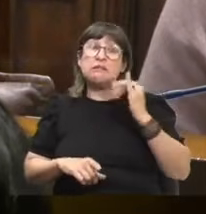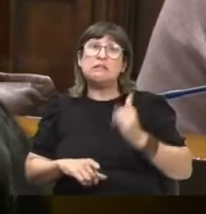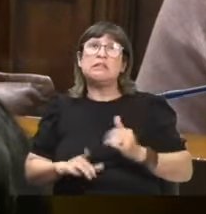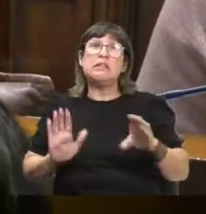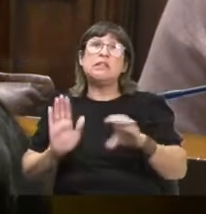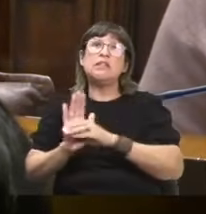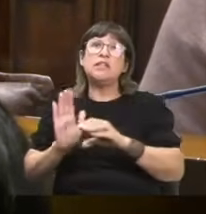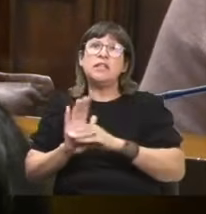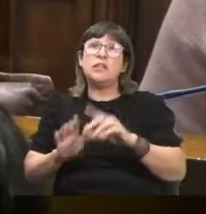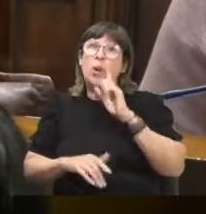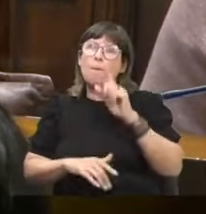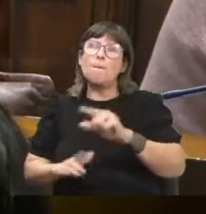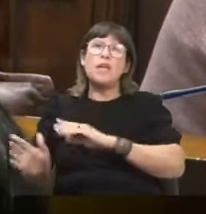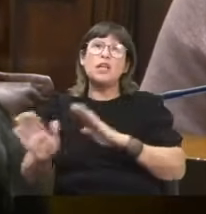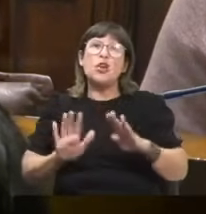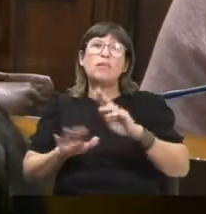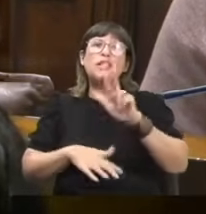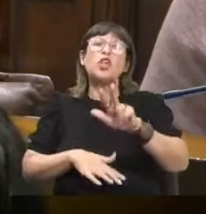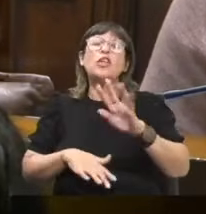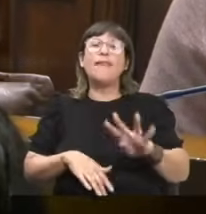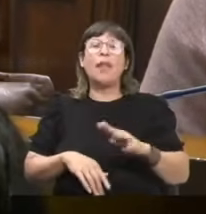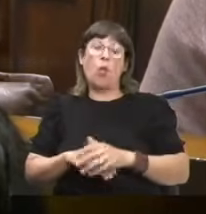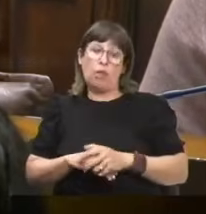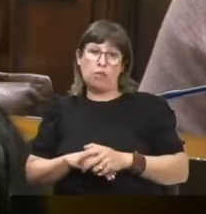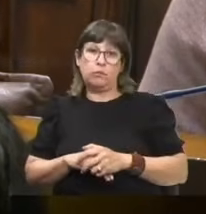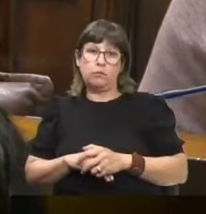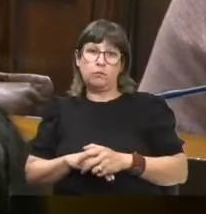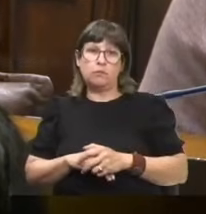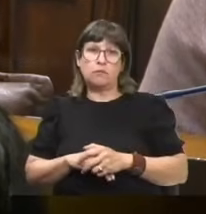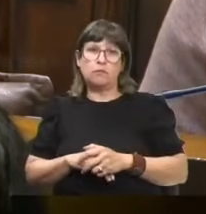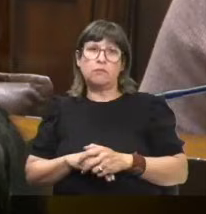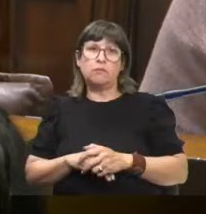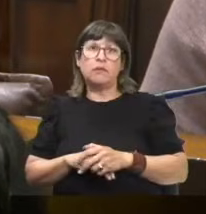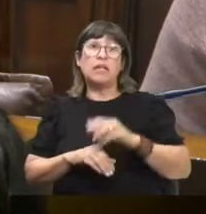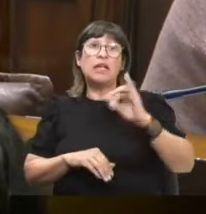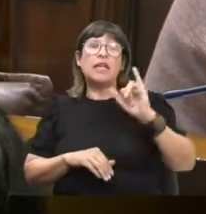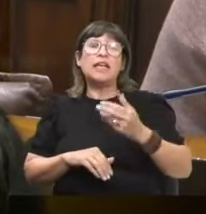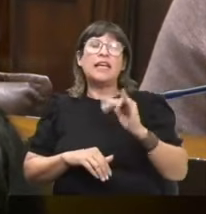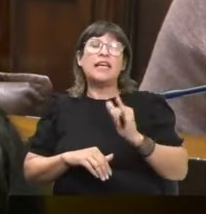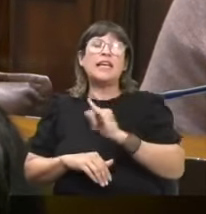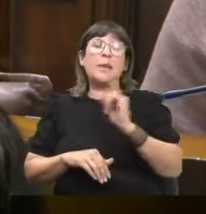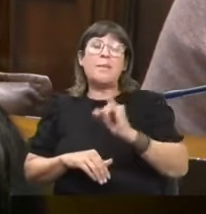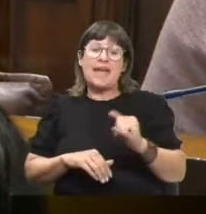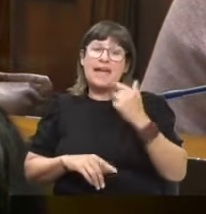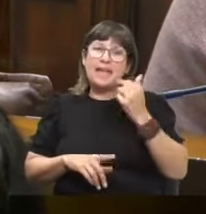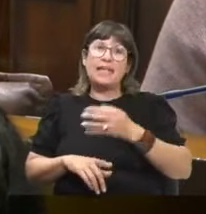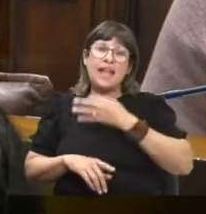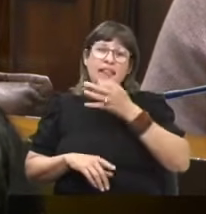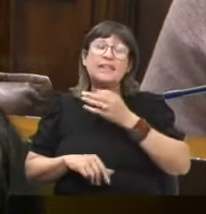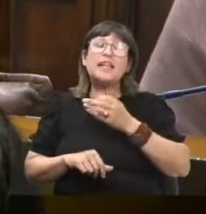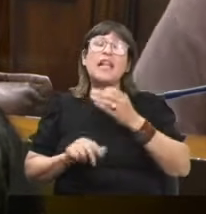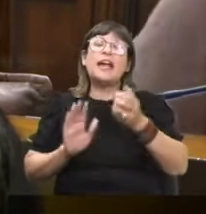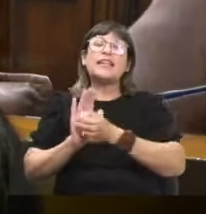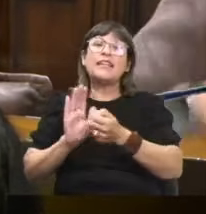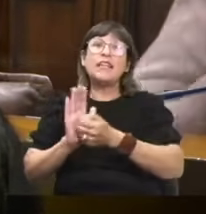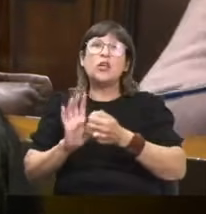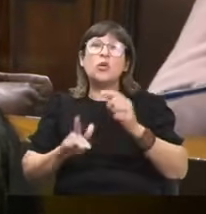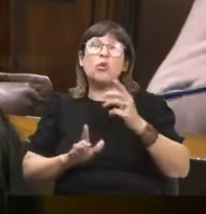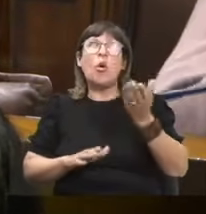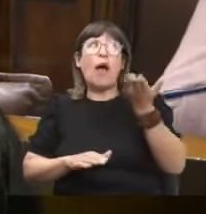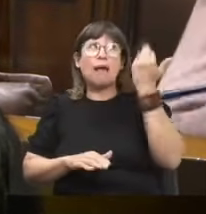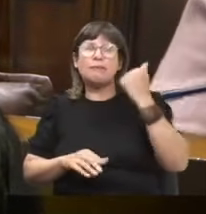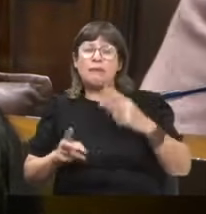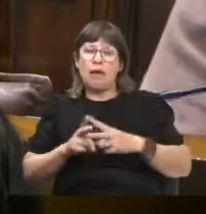de 1934. Jiménez de Aréchaga, comentando este artículo, en ese